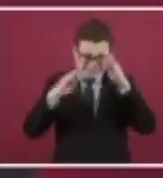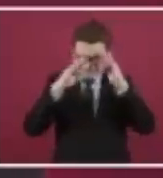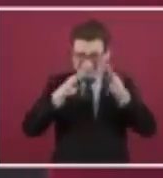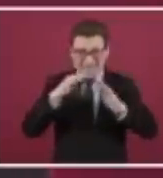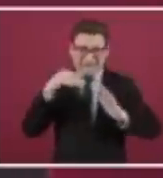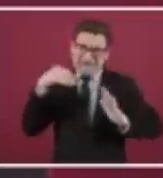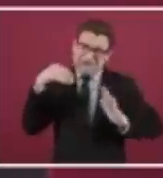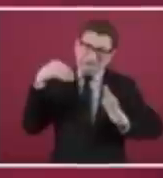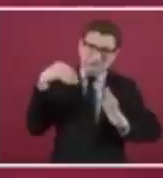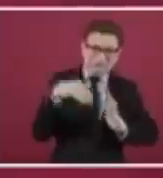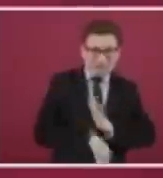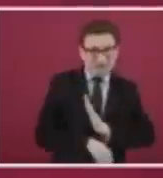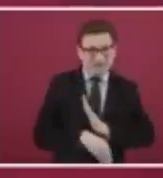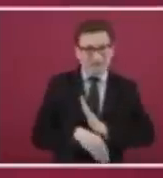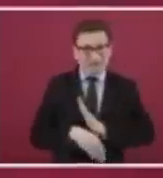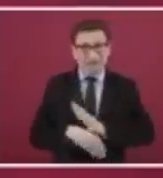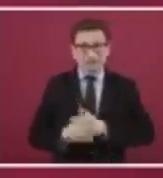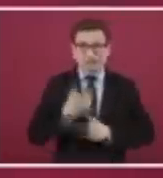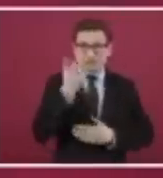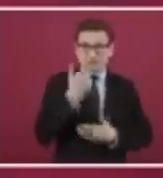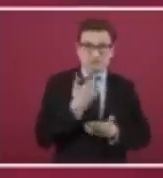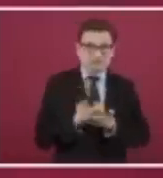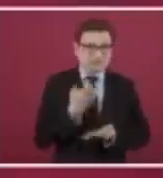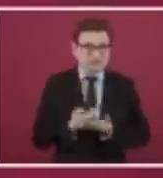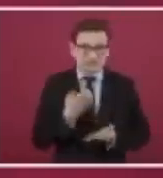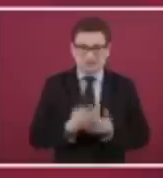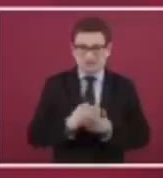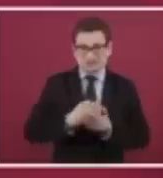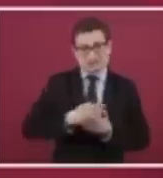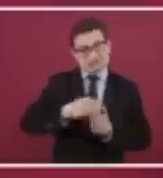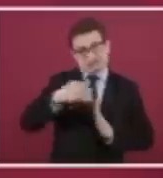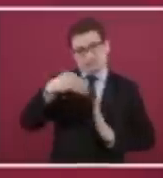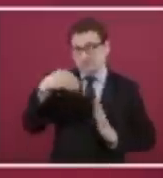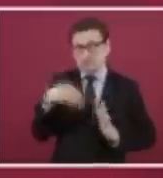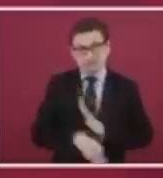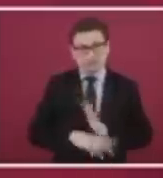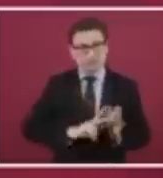no se cayó por completo la economía, tres.